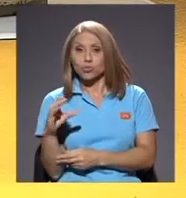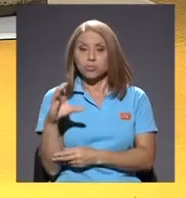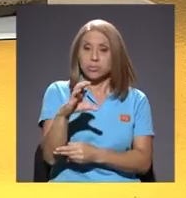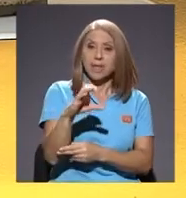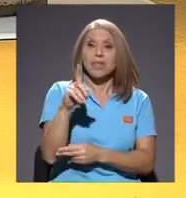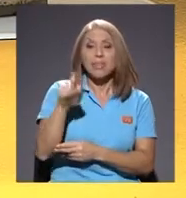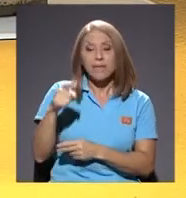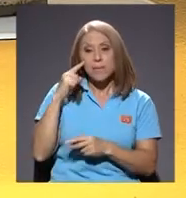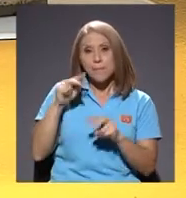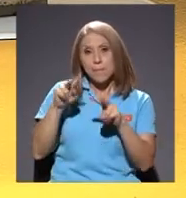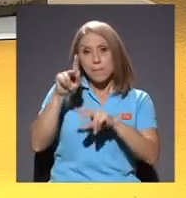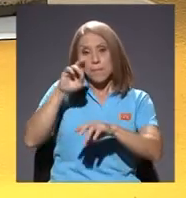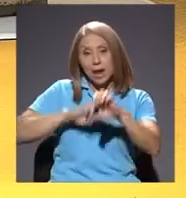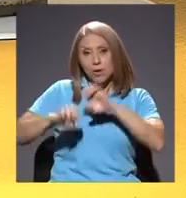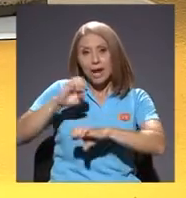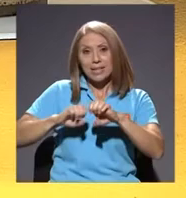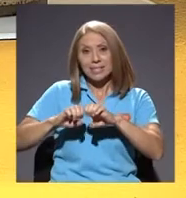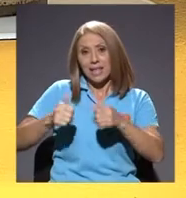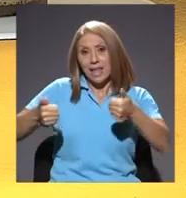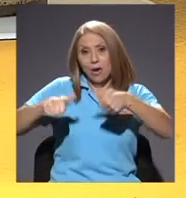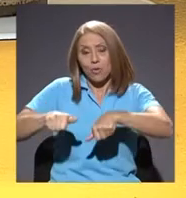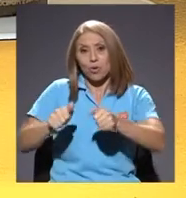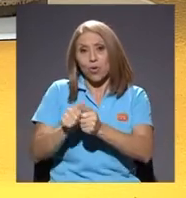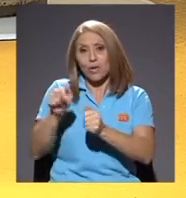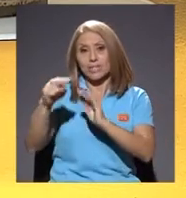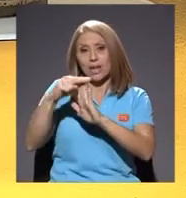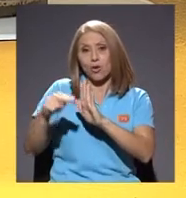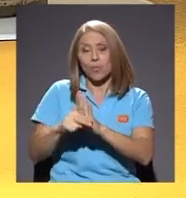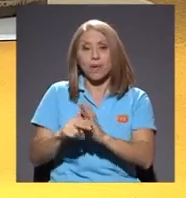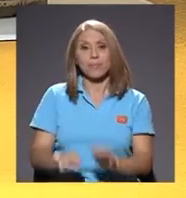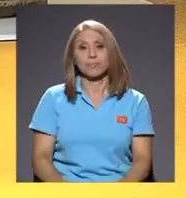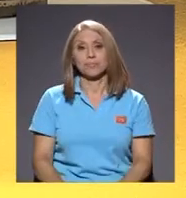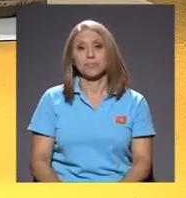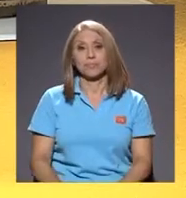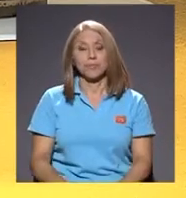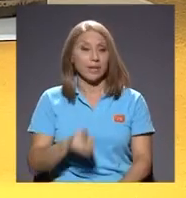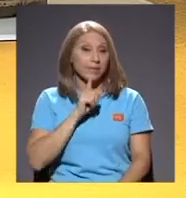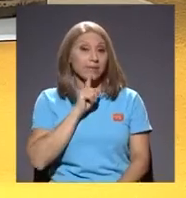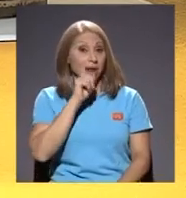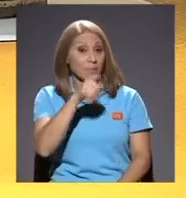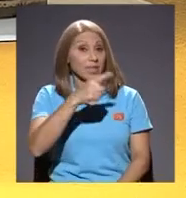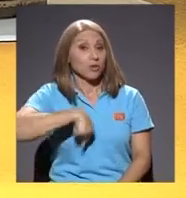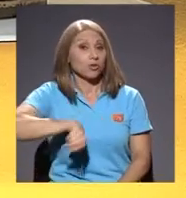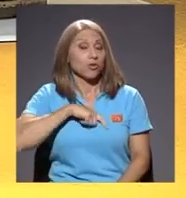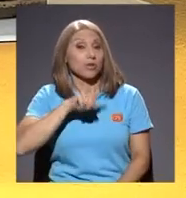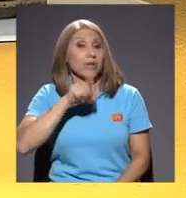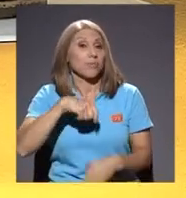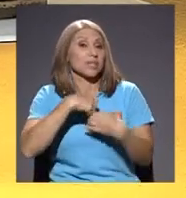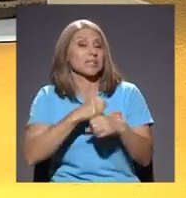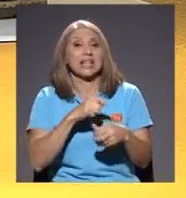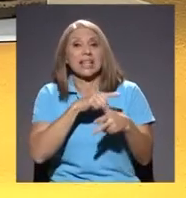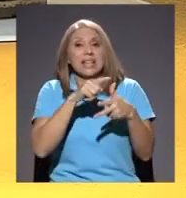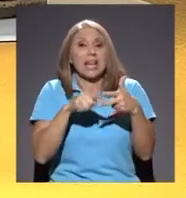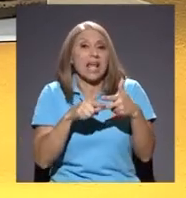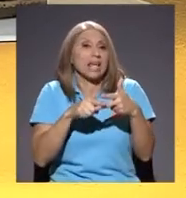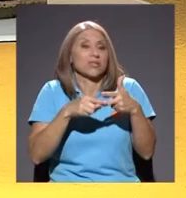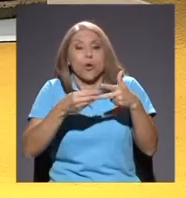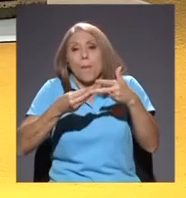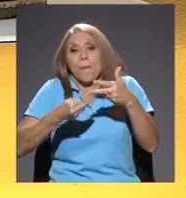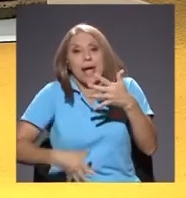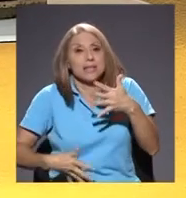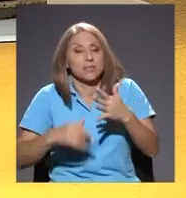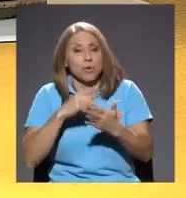pues realmente deberíamos hacer dos o tres programas más sobre esto y yo aprendo mucho escuchándolos pero